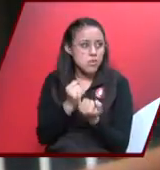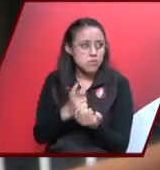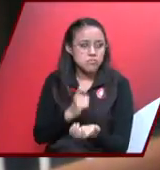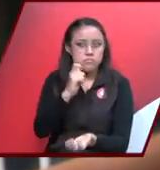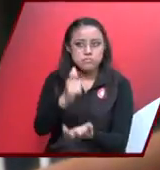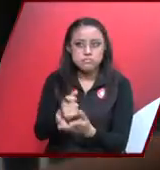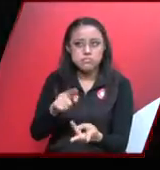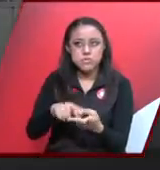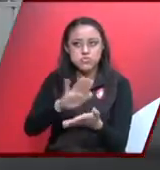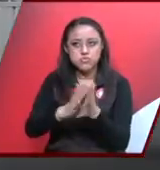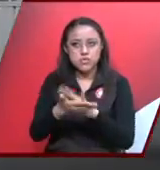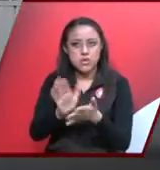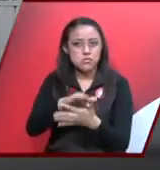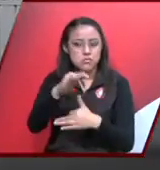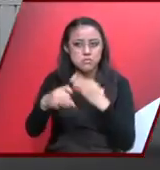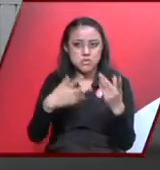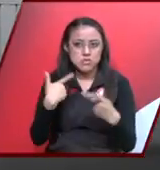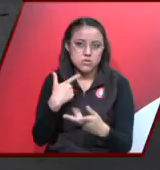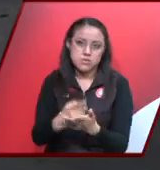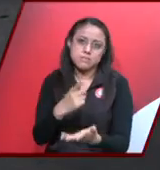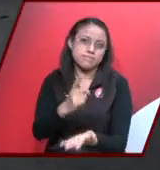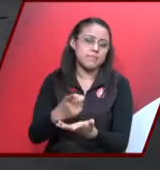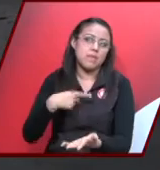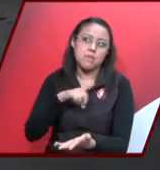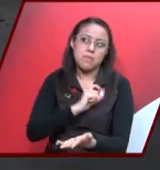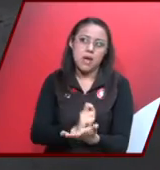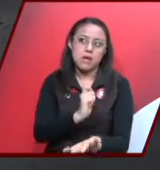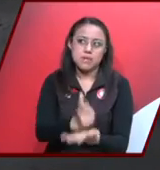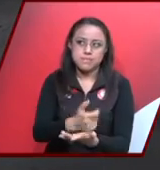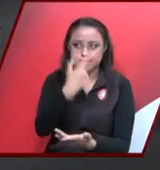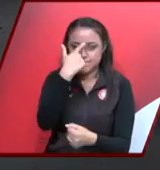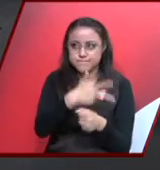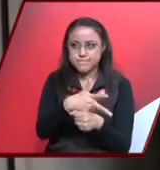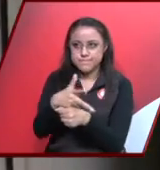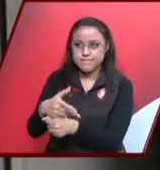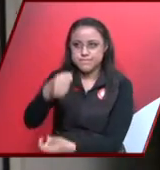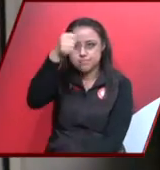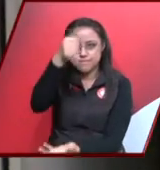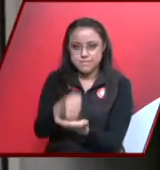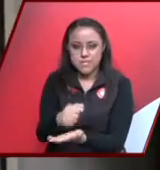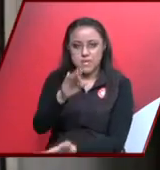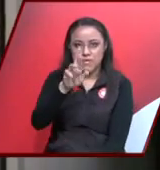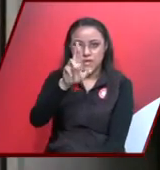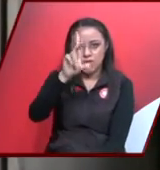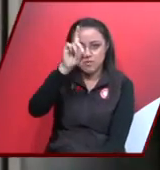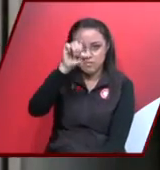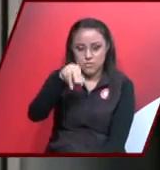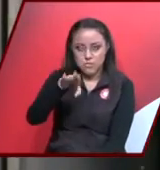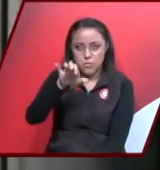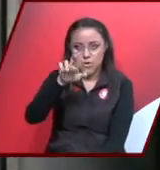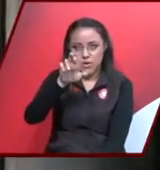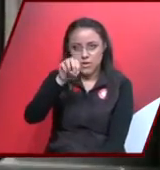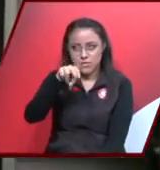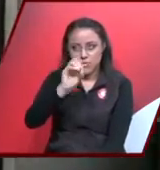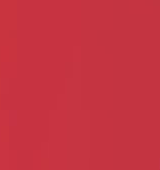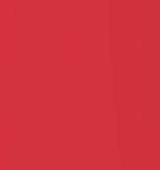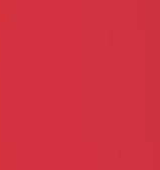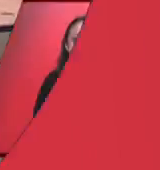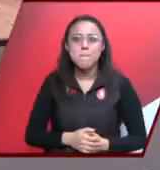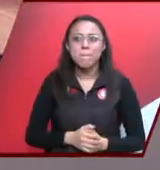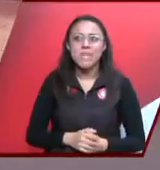la de la tortillería. Con imágenes de Fernando Guerrero, para quien corresponda, Fernando Moreno.